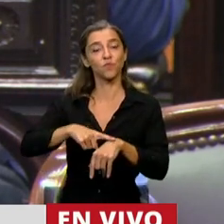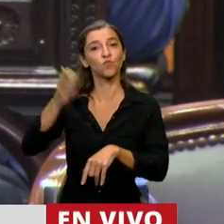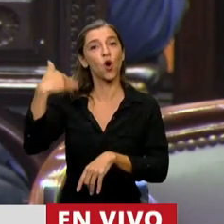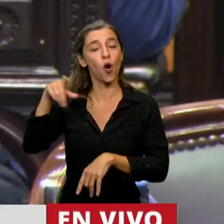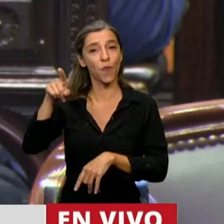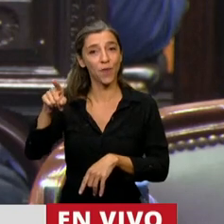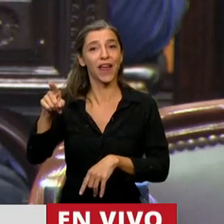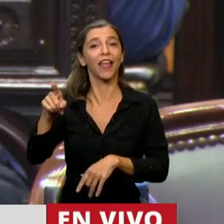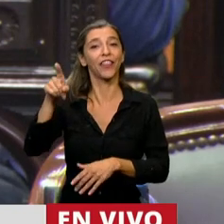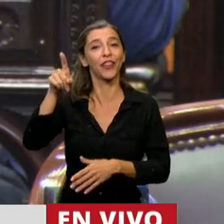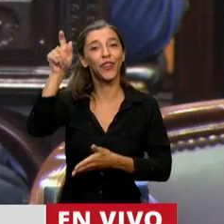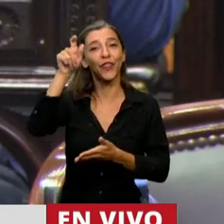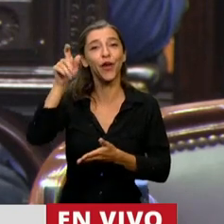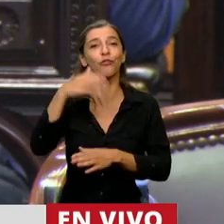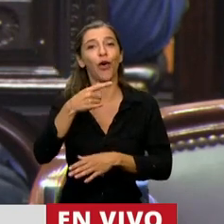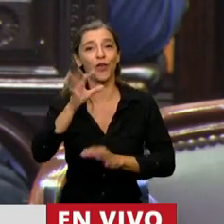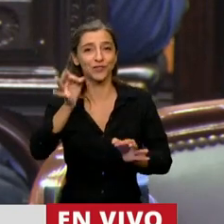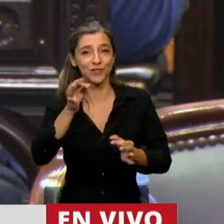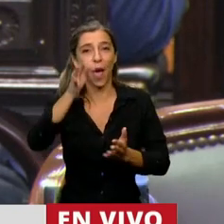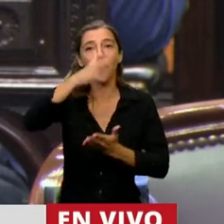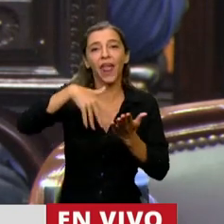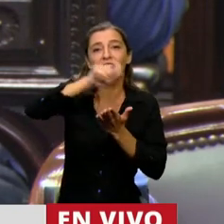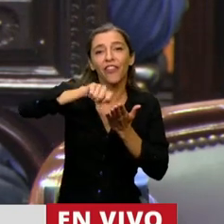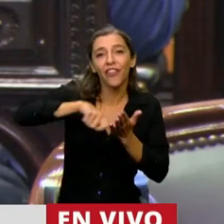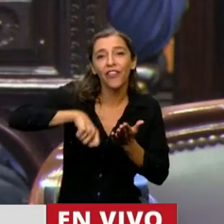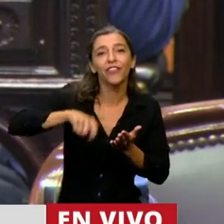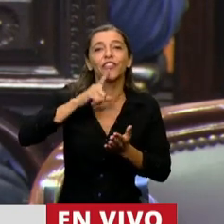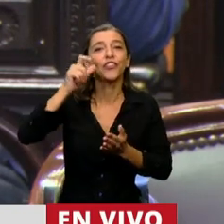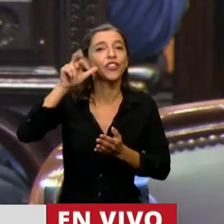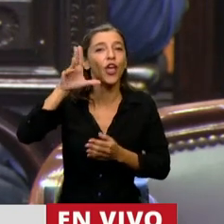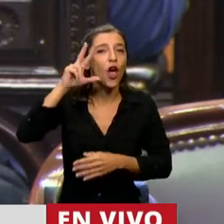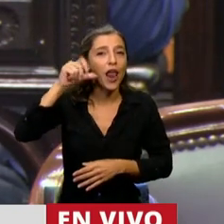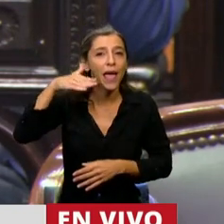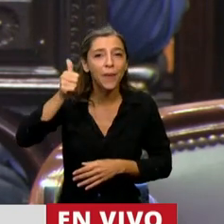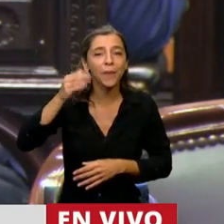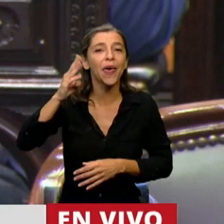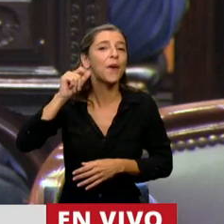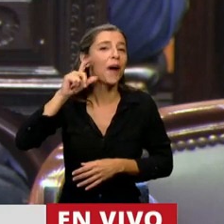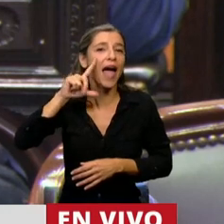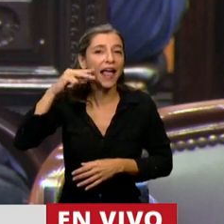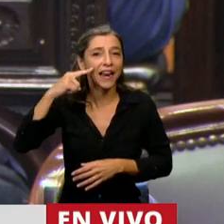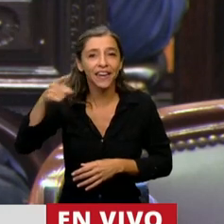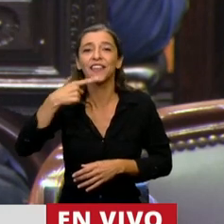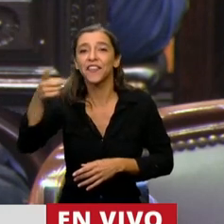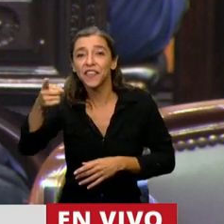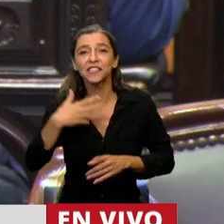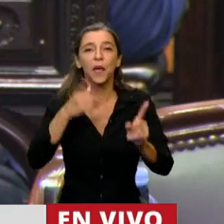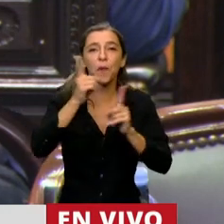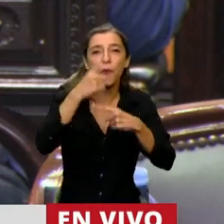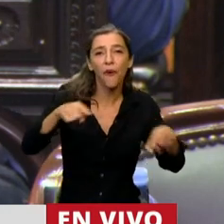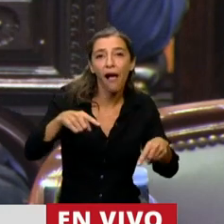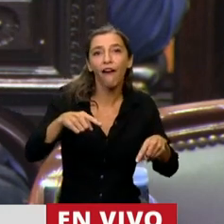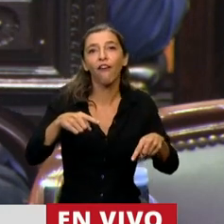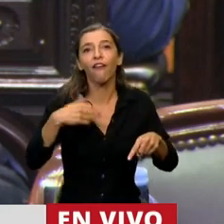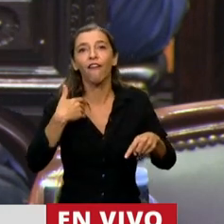Baglini, ¿no? Que las propuestas más extremas se comienzan a transformar en racionales